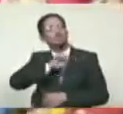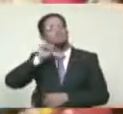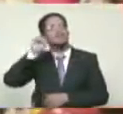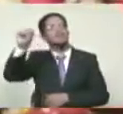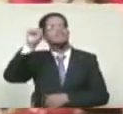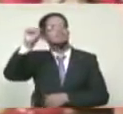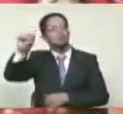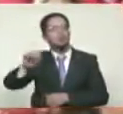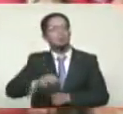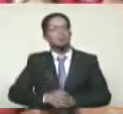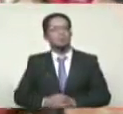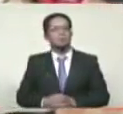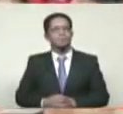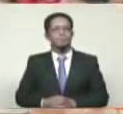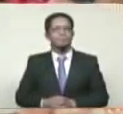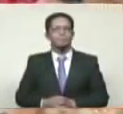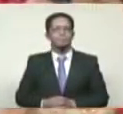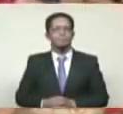socialismo.